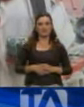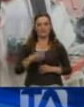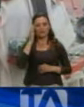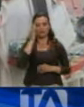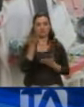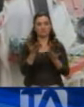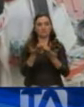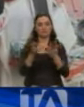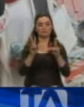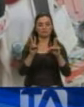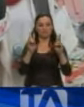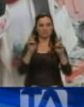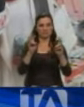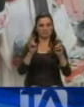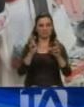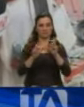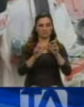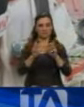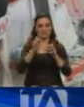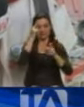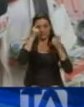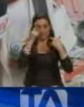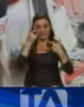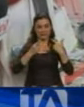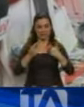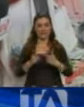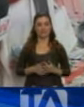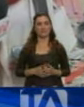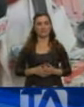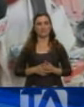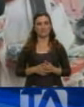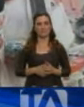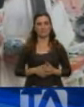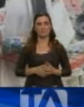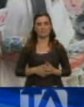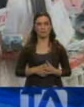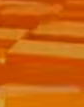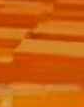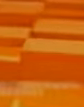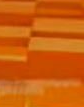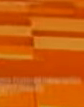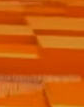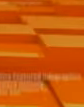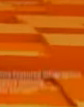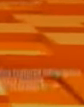es el estado real de los afectados. Hay varios heridos, según la autoridad lo comentaba.